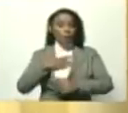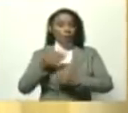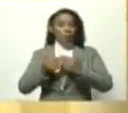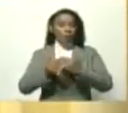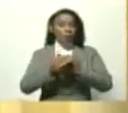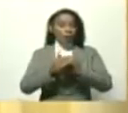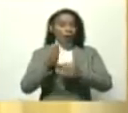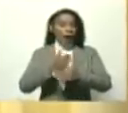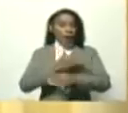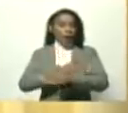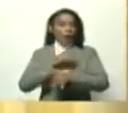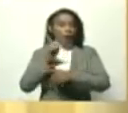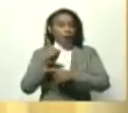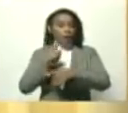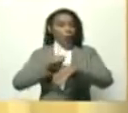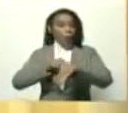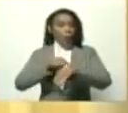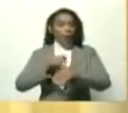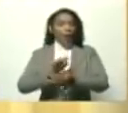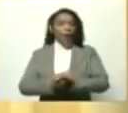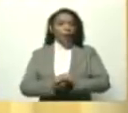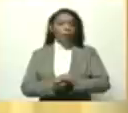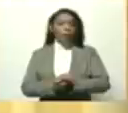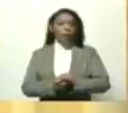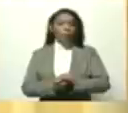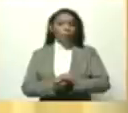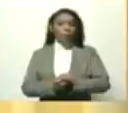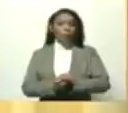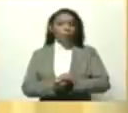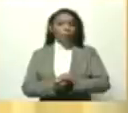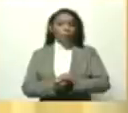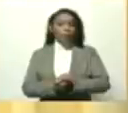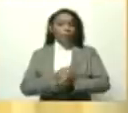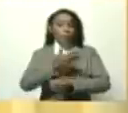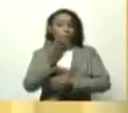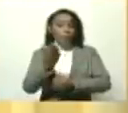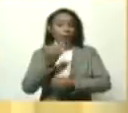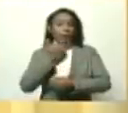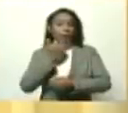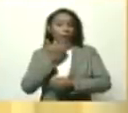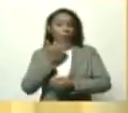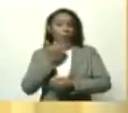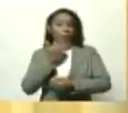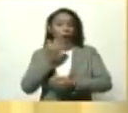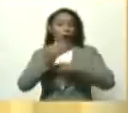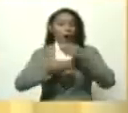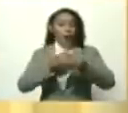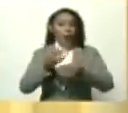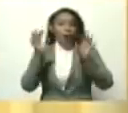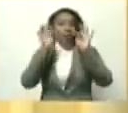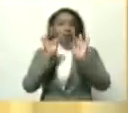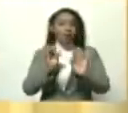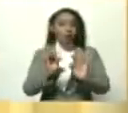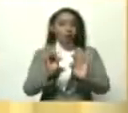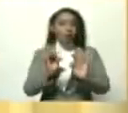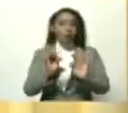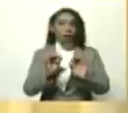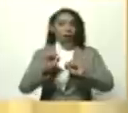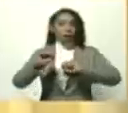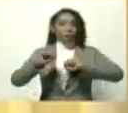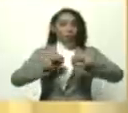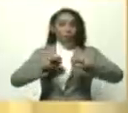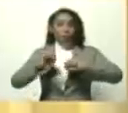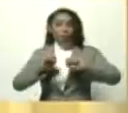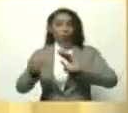adelantar antes de esas horas, ¿no? Y si ustedes van a ejercer algún tipo de acción